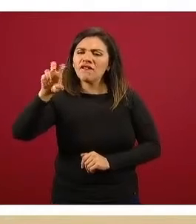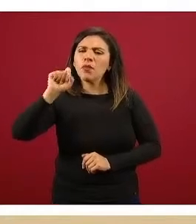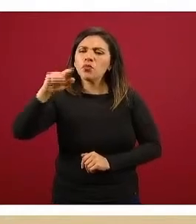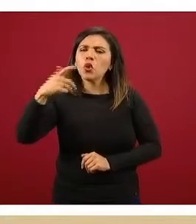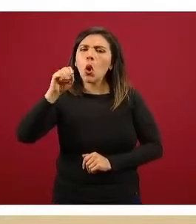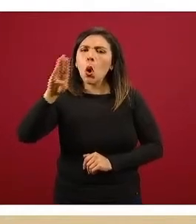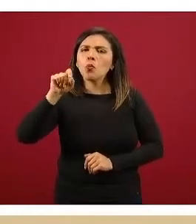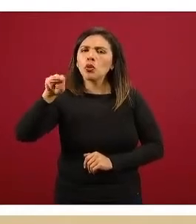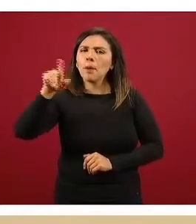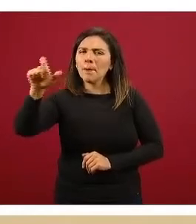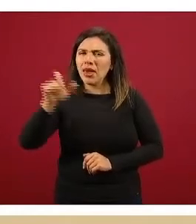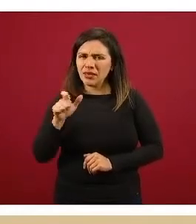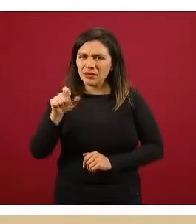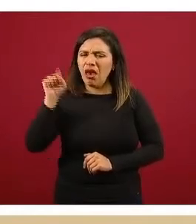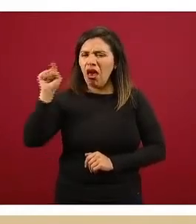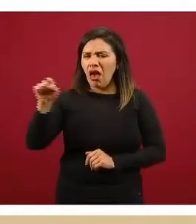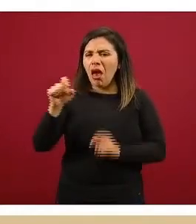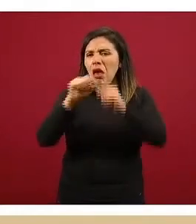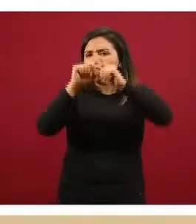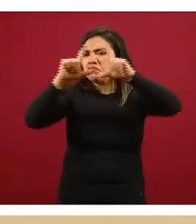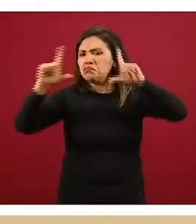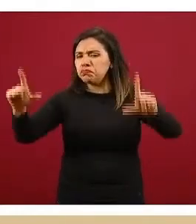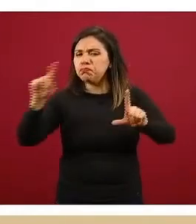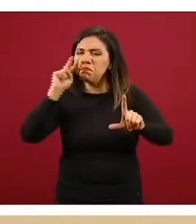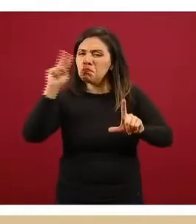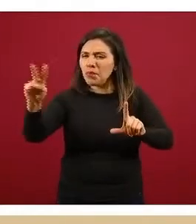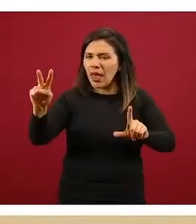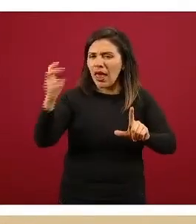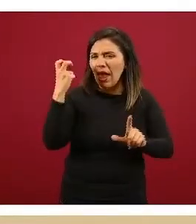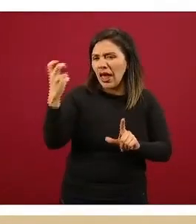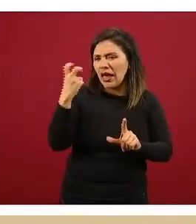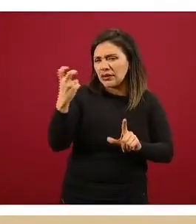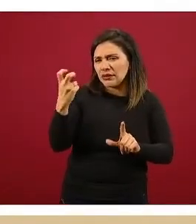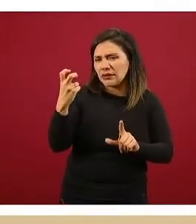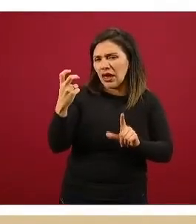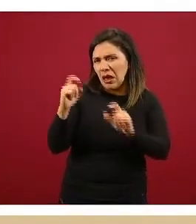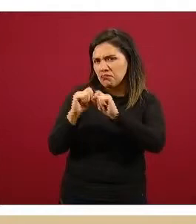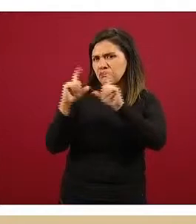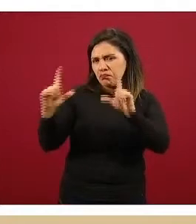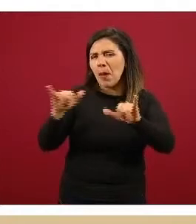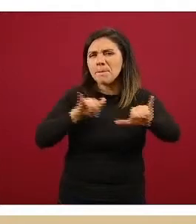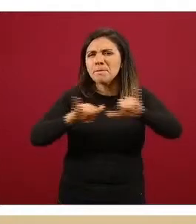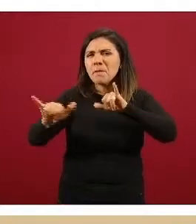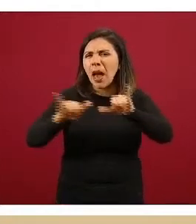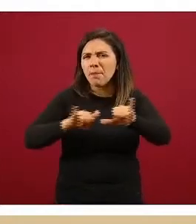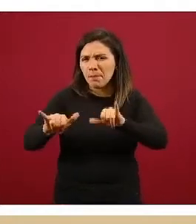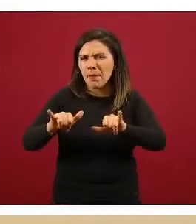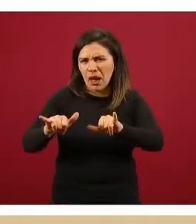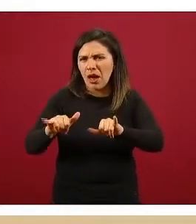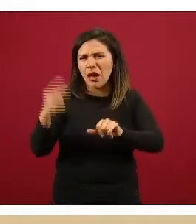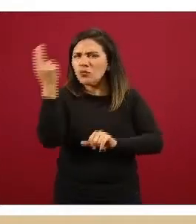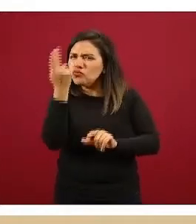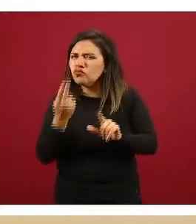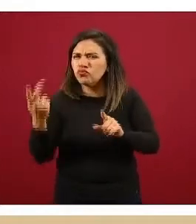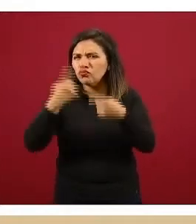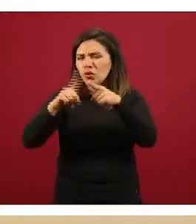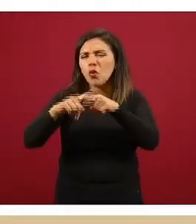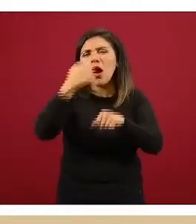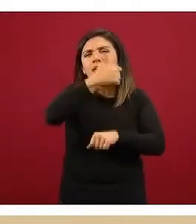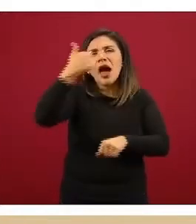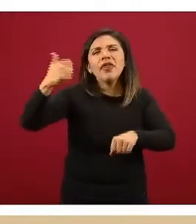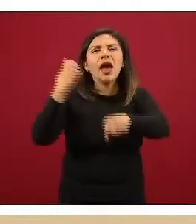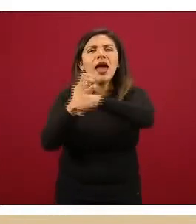covid19.sinave.gov.mx y se despliega este tipo de mapas, gráficos por